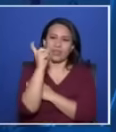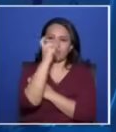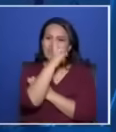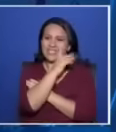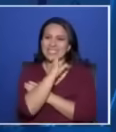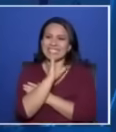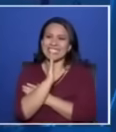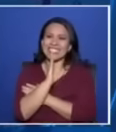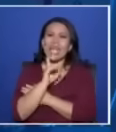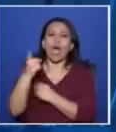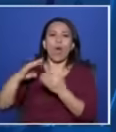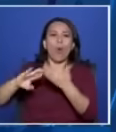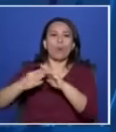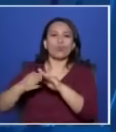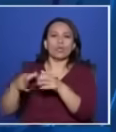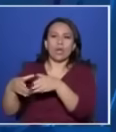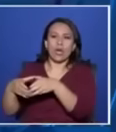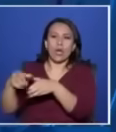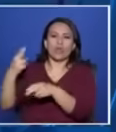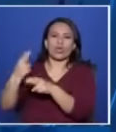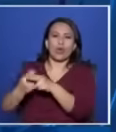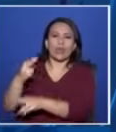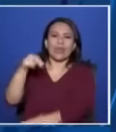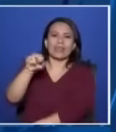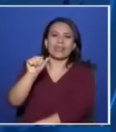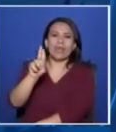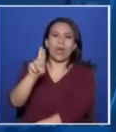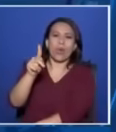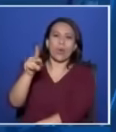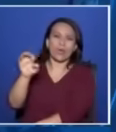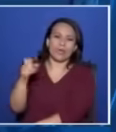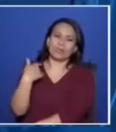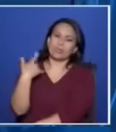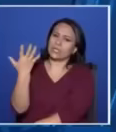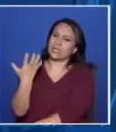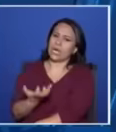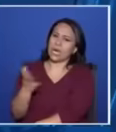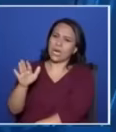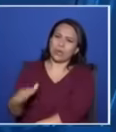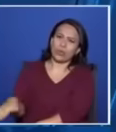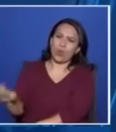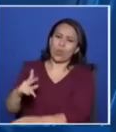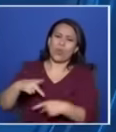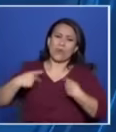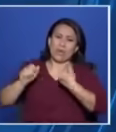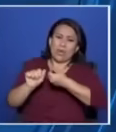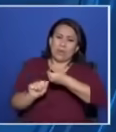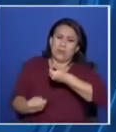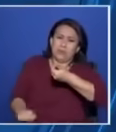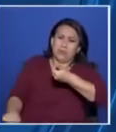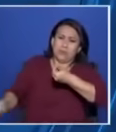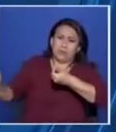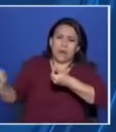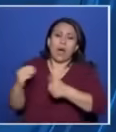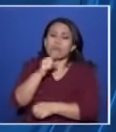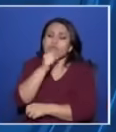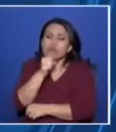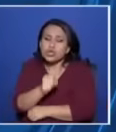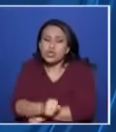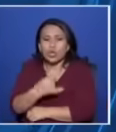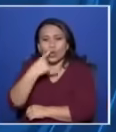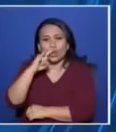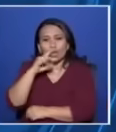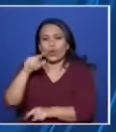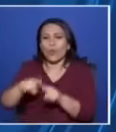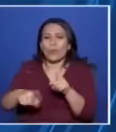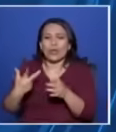han quedado atrapados al intentarlo. Es lo que nos están reportando los habitantes de esa zona, que viven incluso adultos mayores, niños, y no